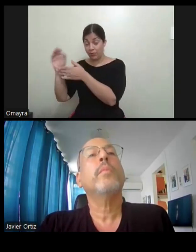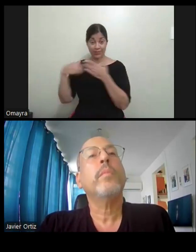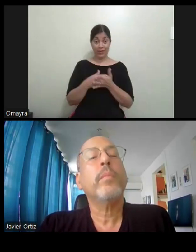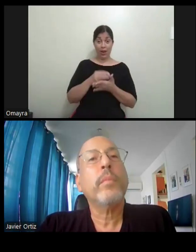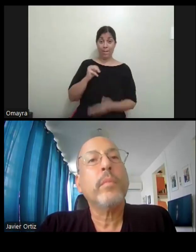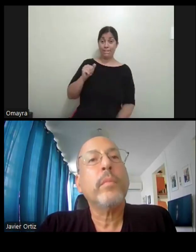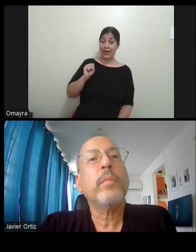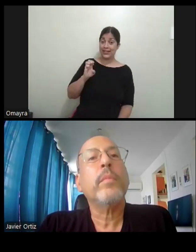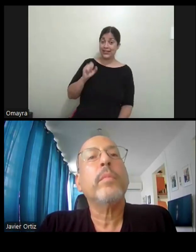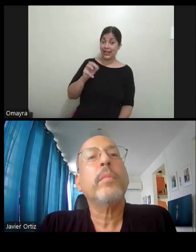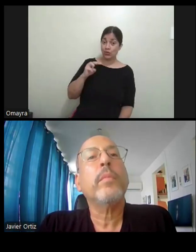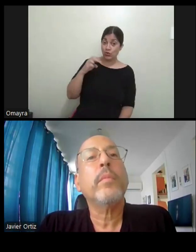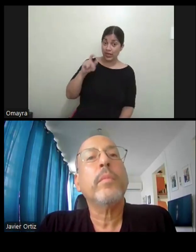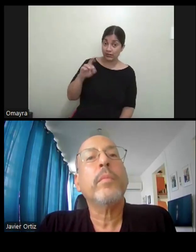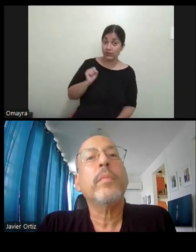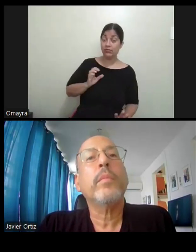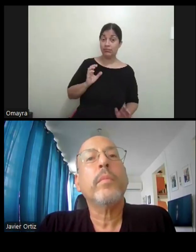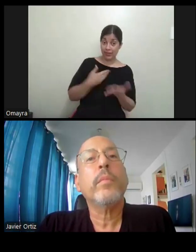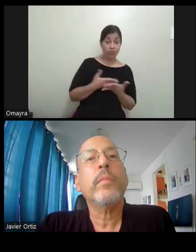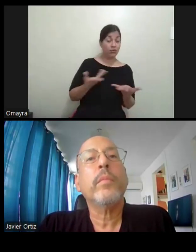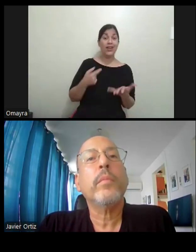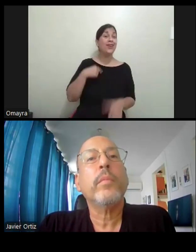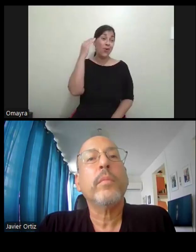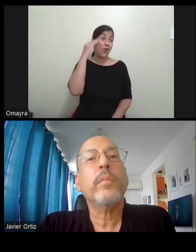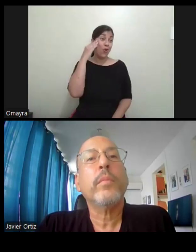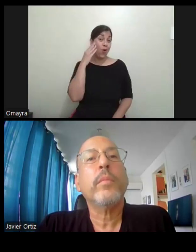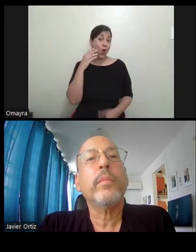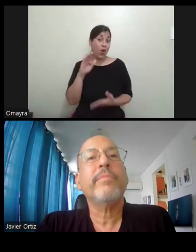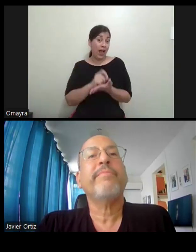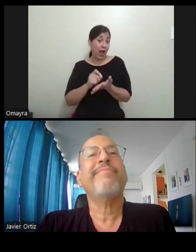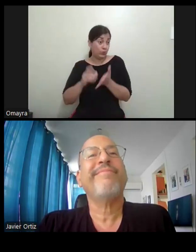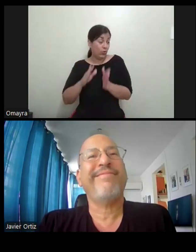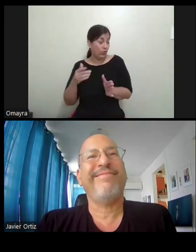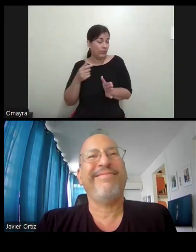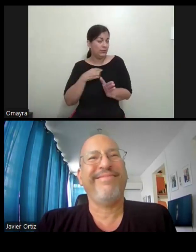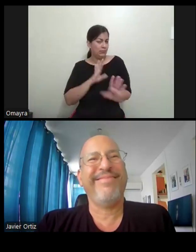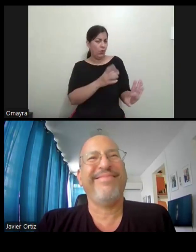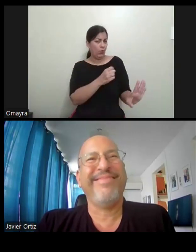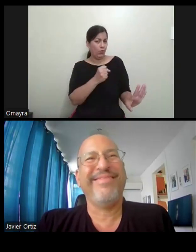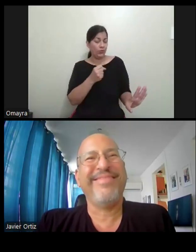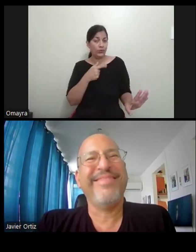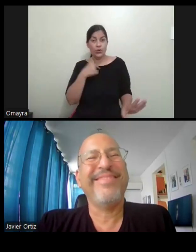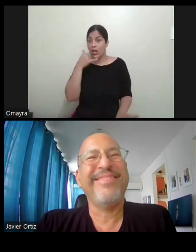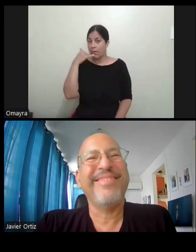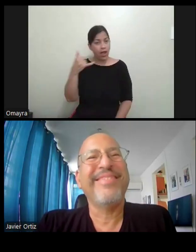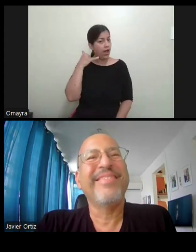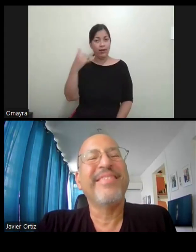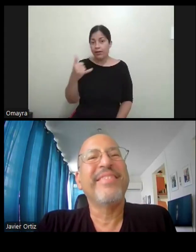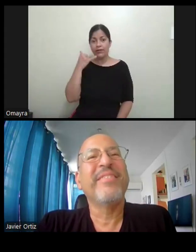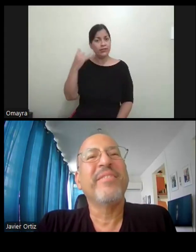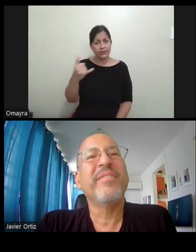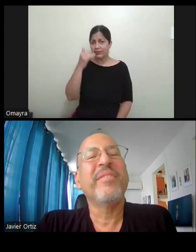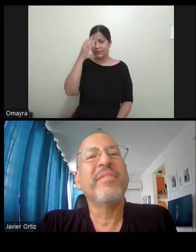yo le decía a la directora de tesis que yo conozco al autor, déjame un momento que yo voy a hablar con el autor. Se lo llamaba y lo llamaba, era una